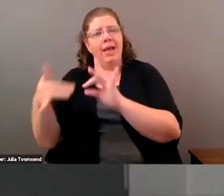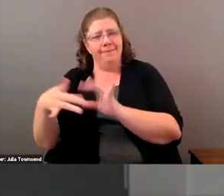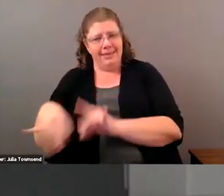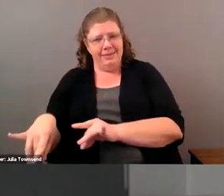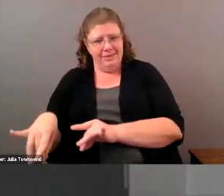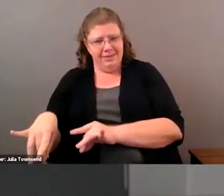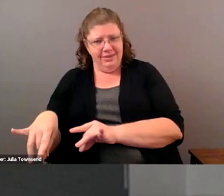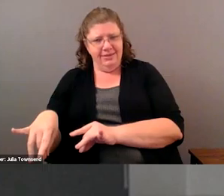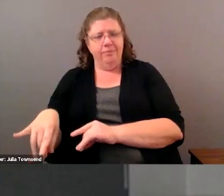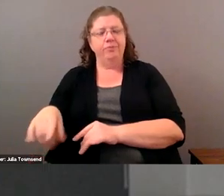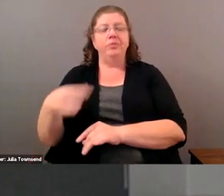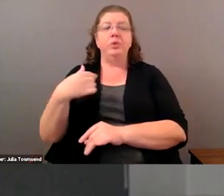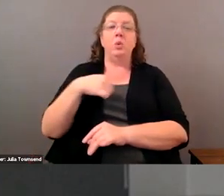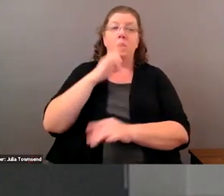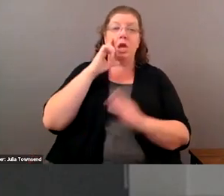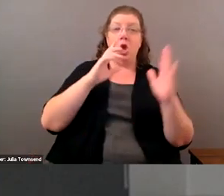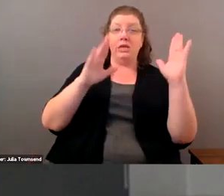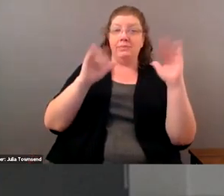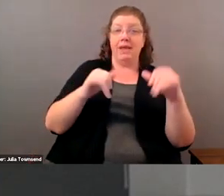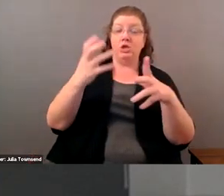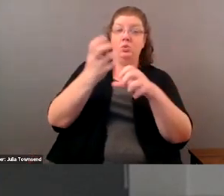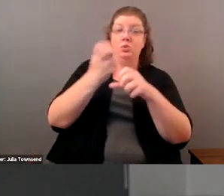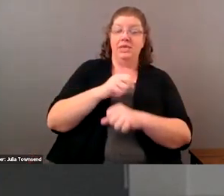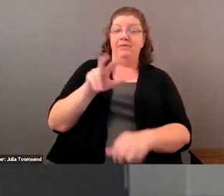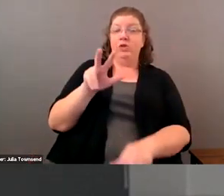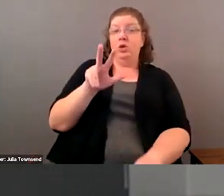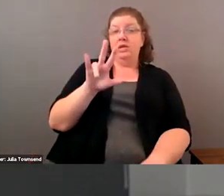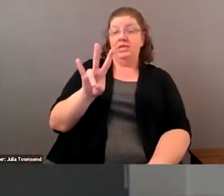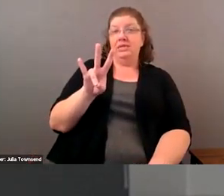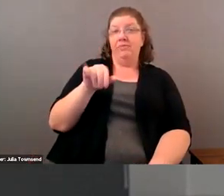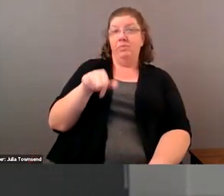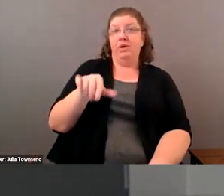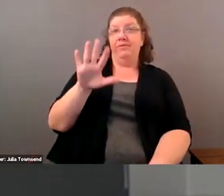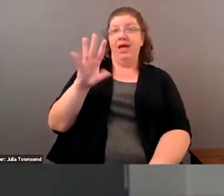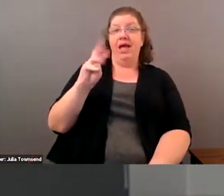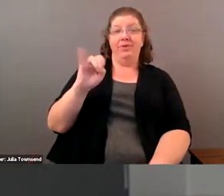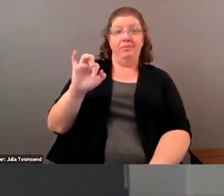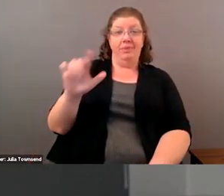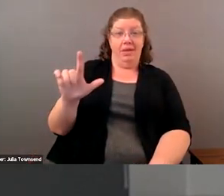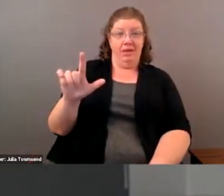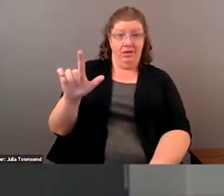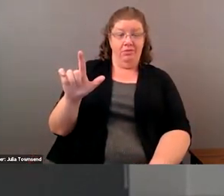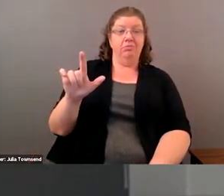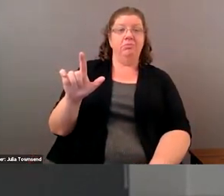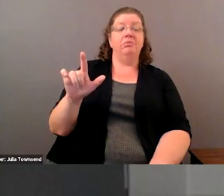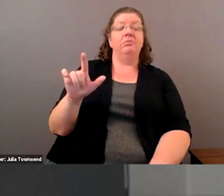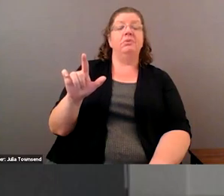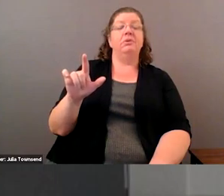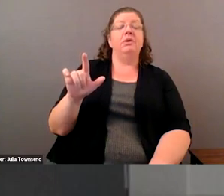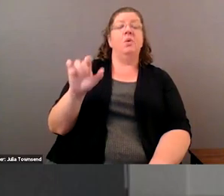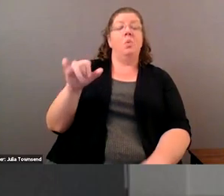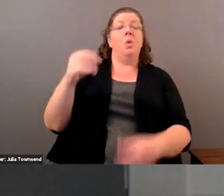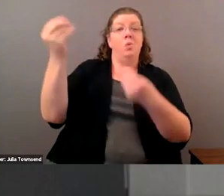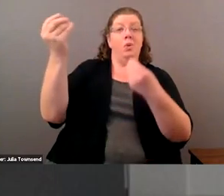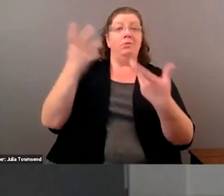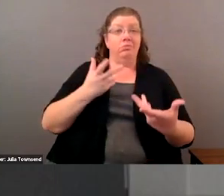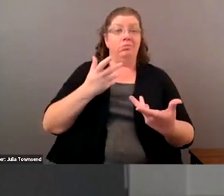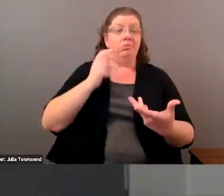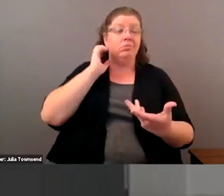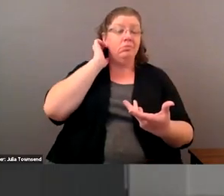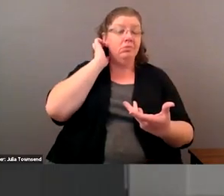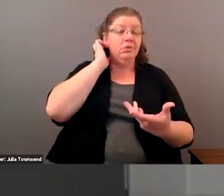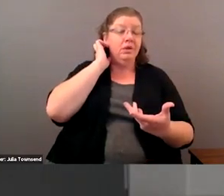tengo algunas preguntas y algunos comentarios nosotros estamos esperando recibir 37.5